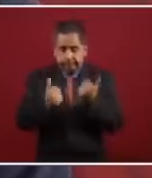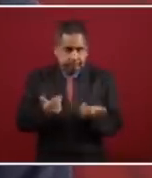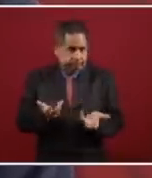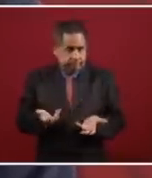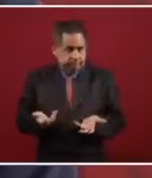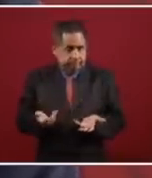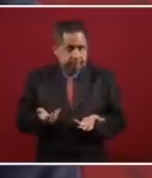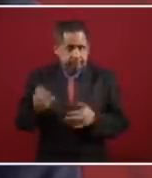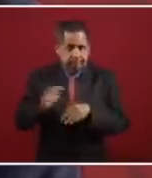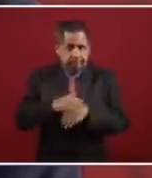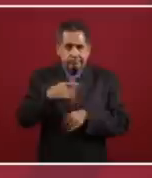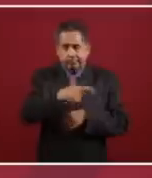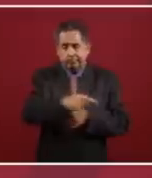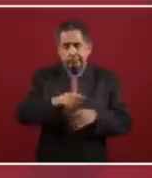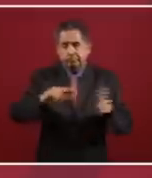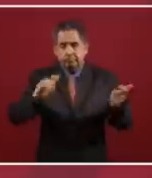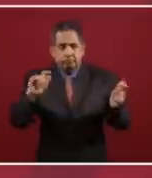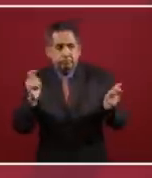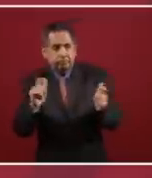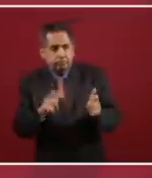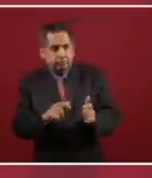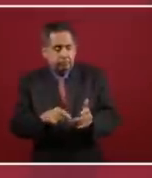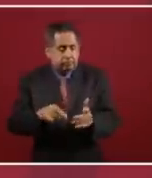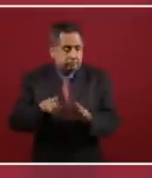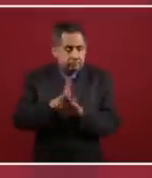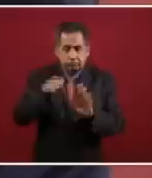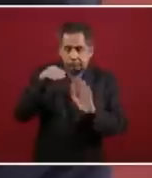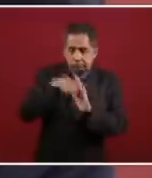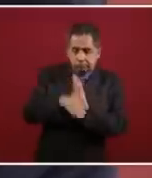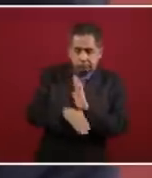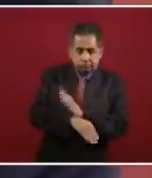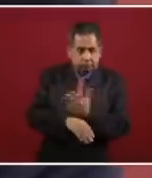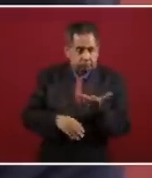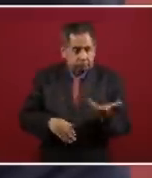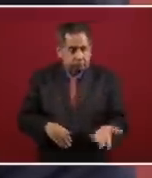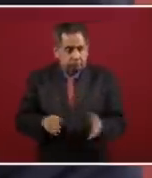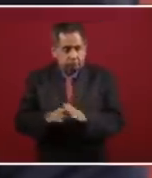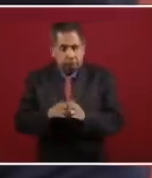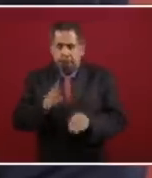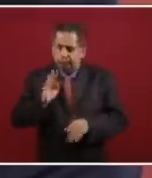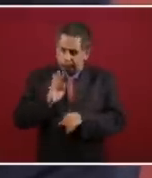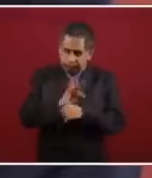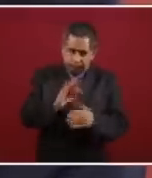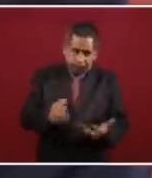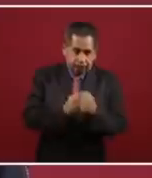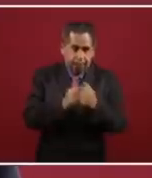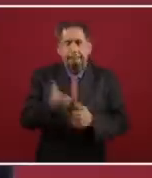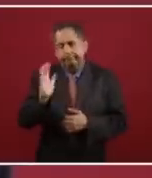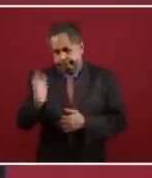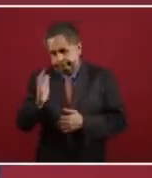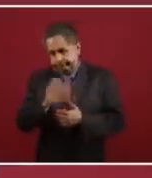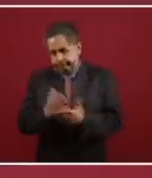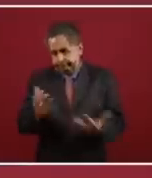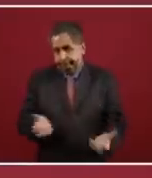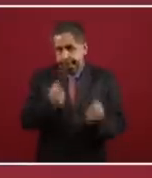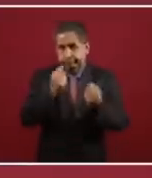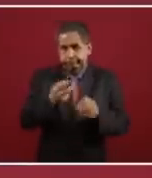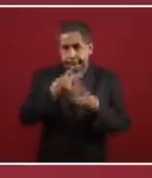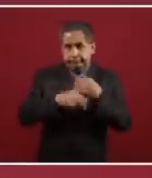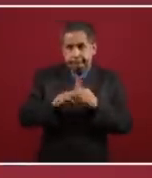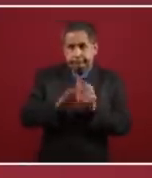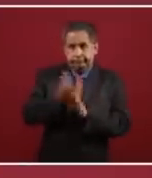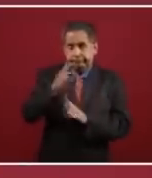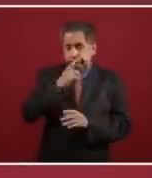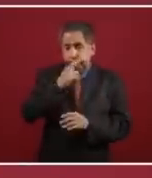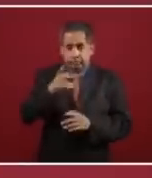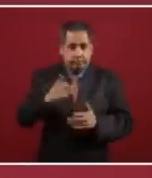por la disminución, la caída en la producción de crudo, y ya lo estamos haciendo. Hablamos